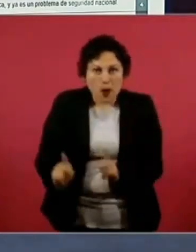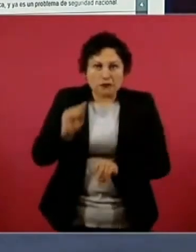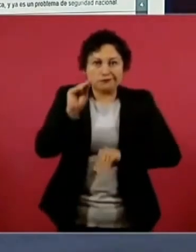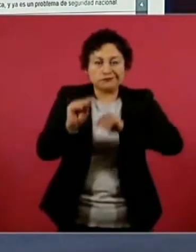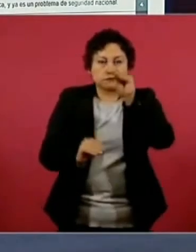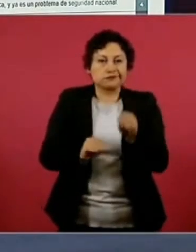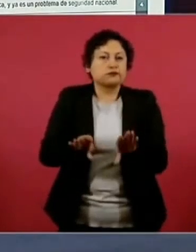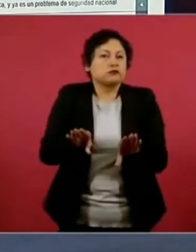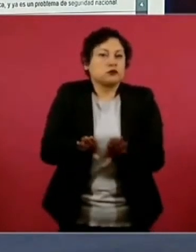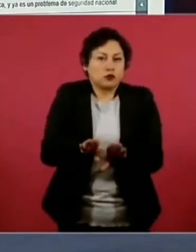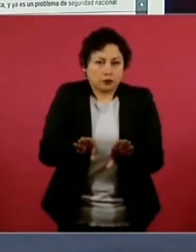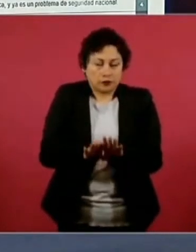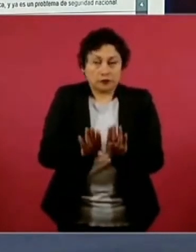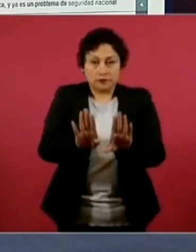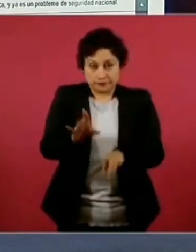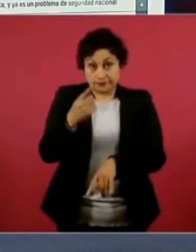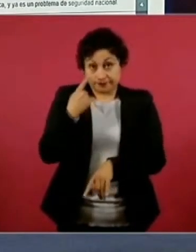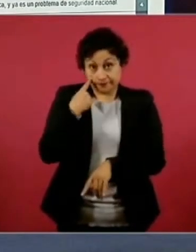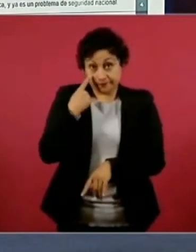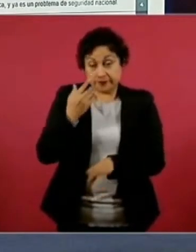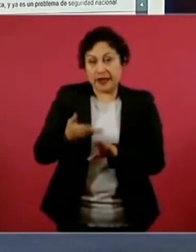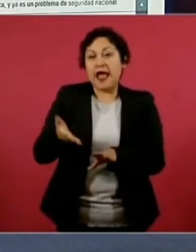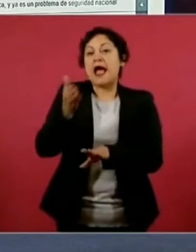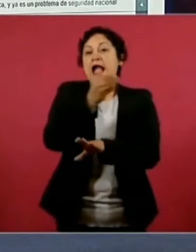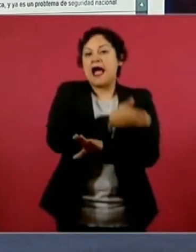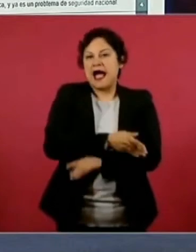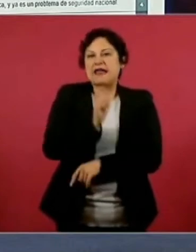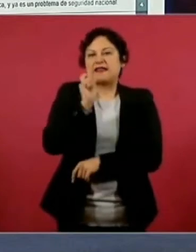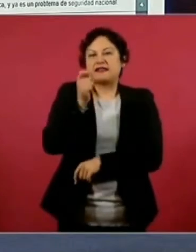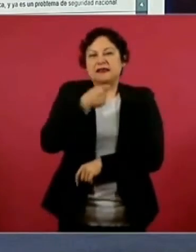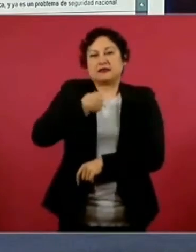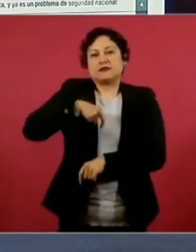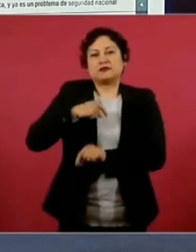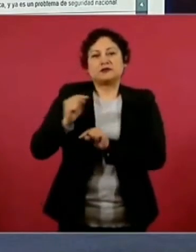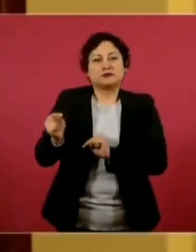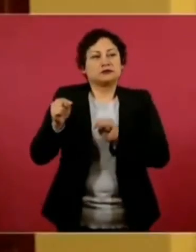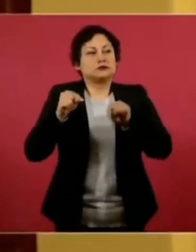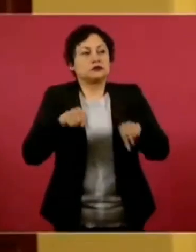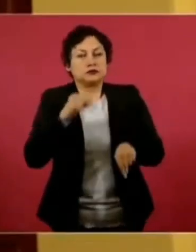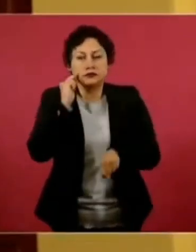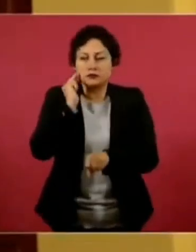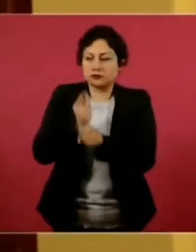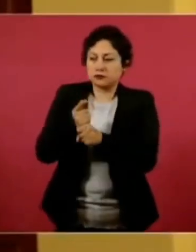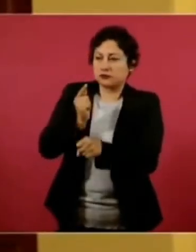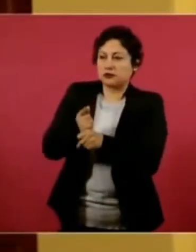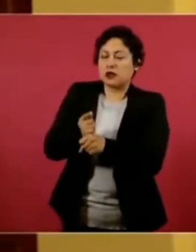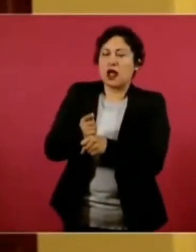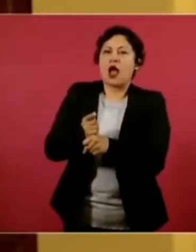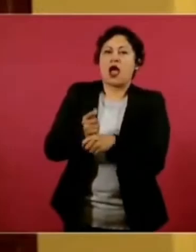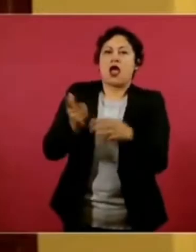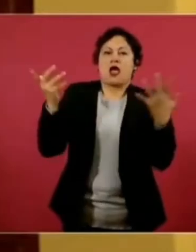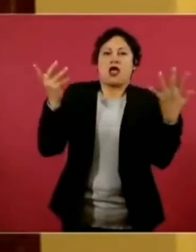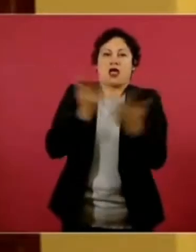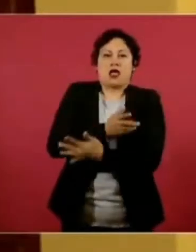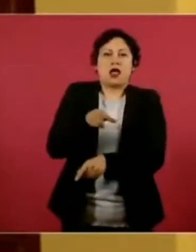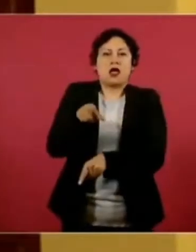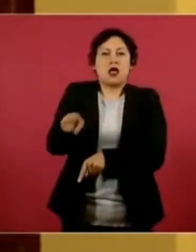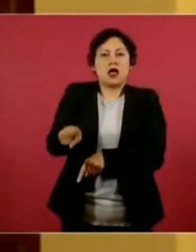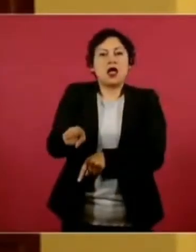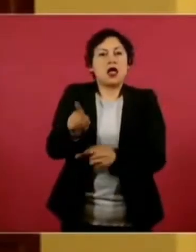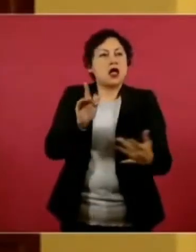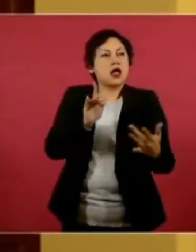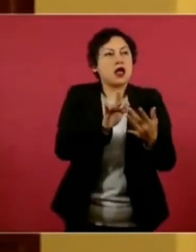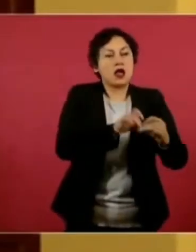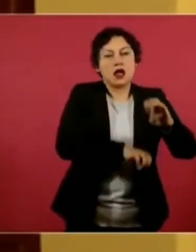paradigma, el paradigma que llegamos a encontrar fue un despliegue que estaba a conveniencia de los intereses privados, que buscaba